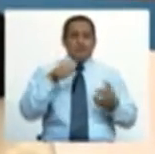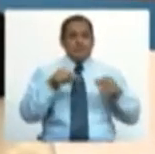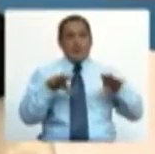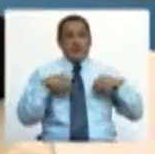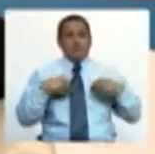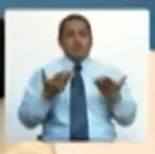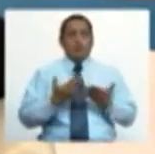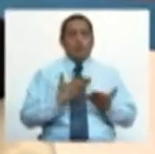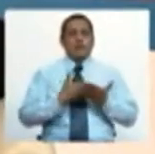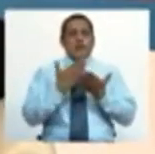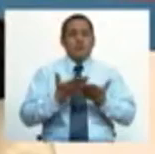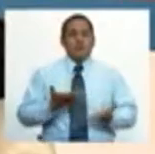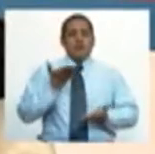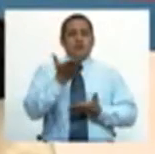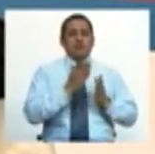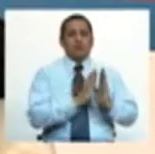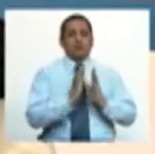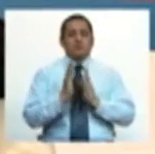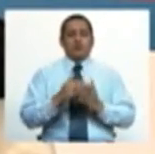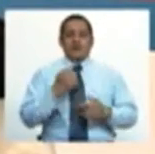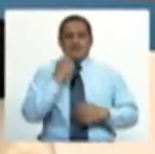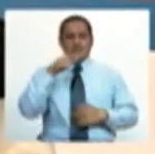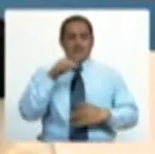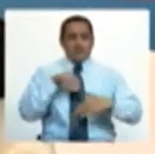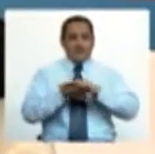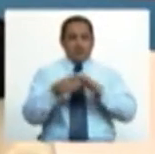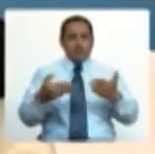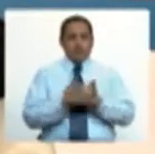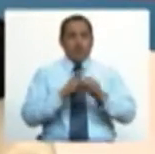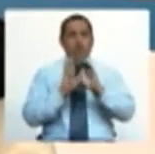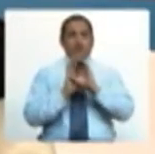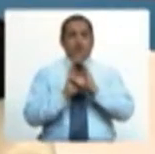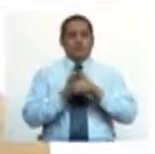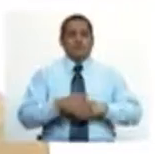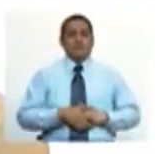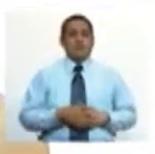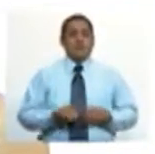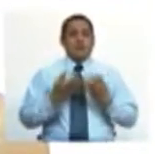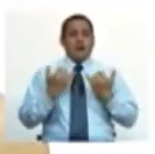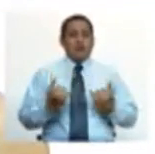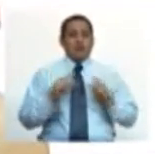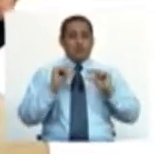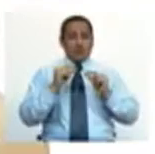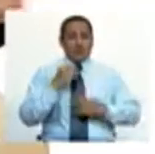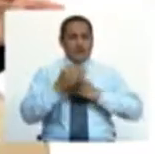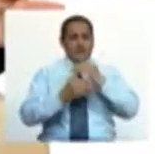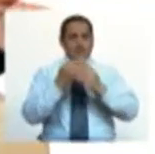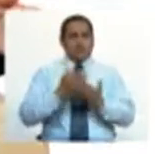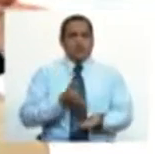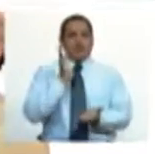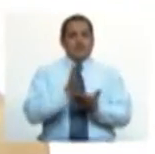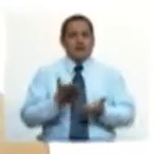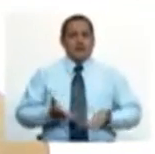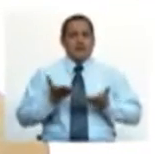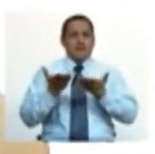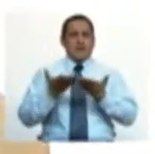la aspiración y esos son además los procedimientos que están contenidos en este nuevo código. Bueno, y que también son un poco impulsados con sentencias como las